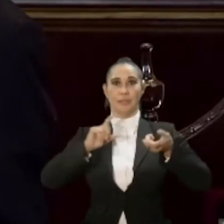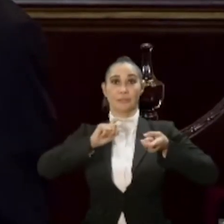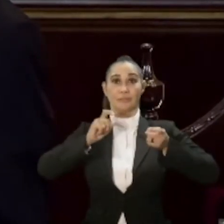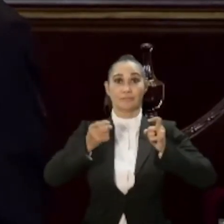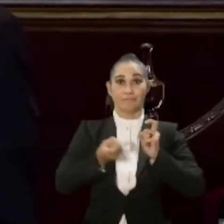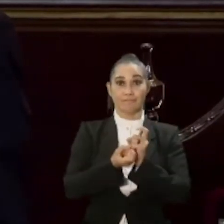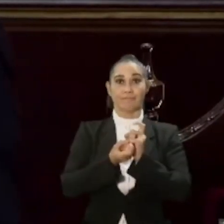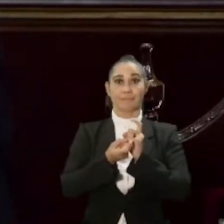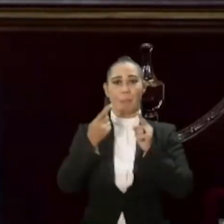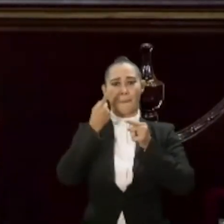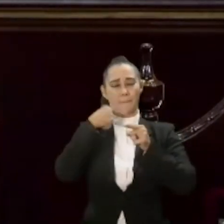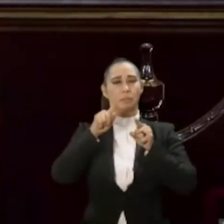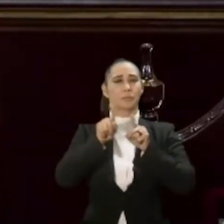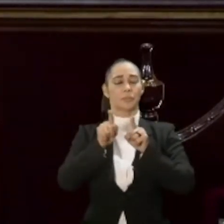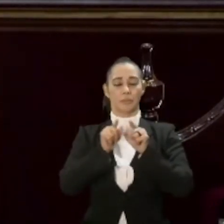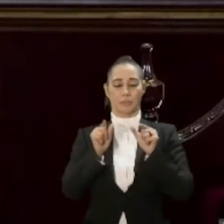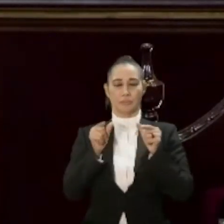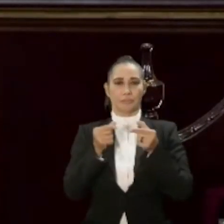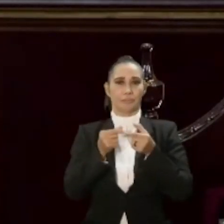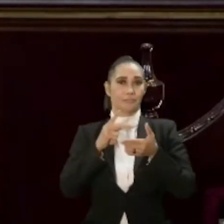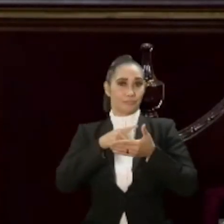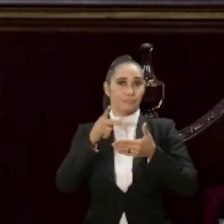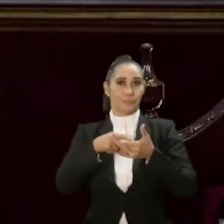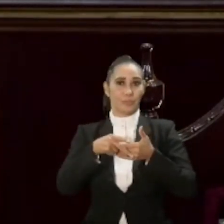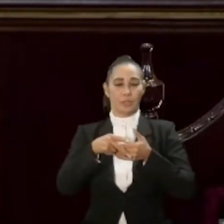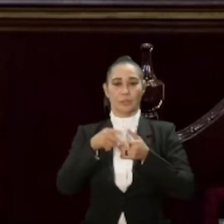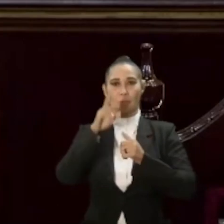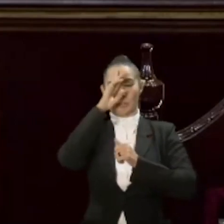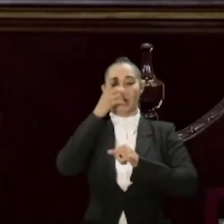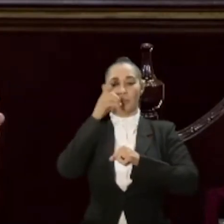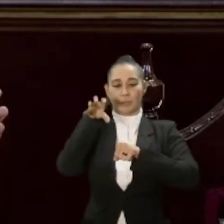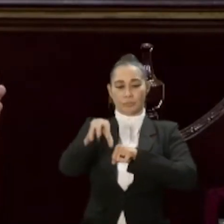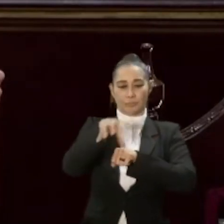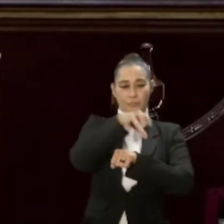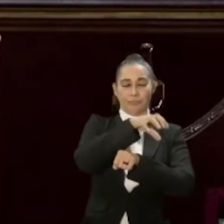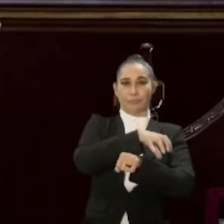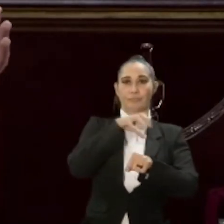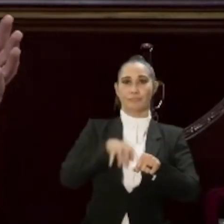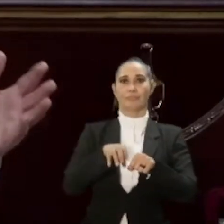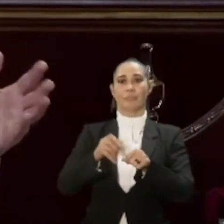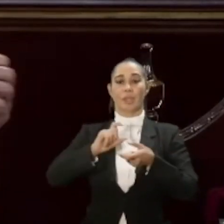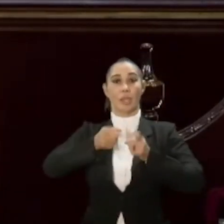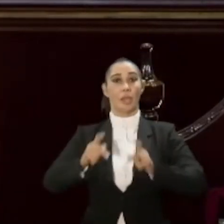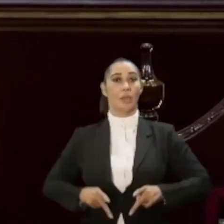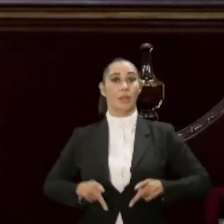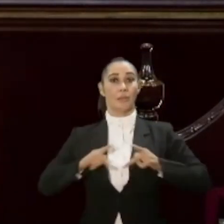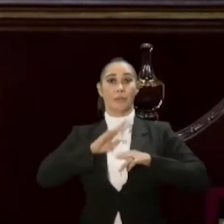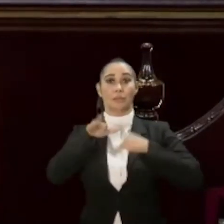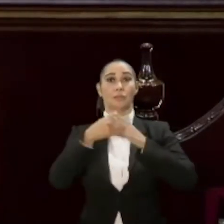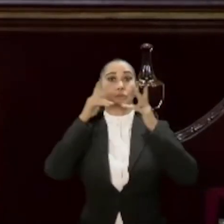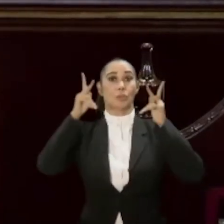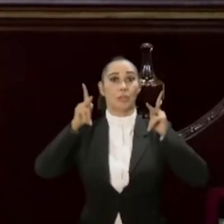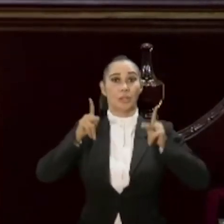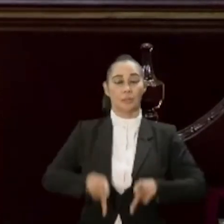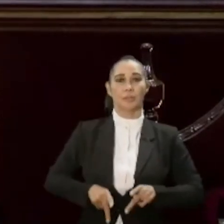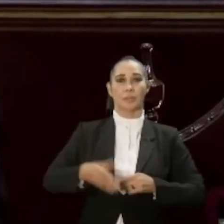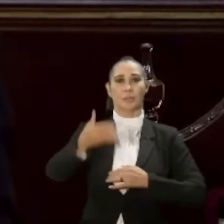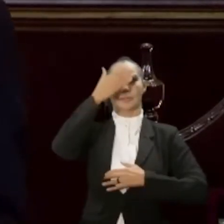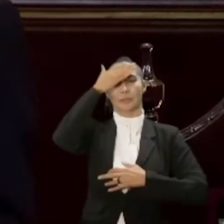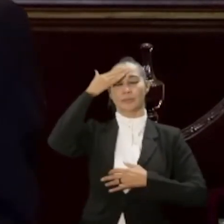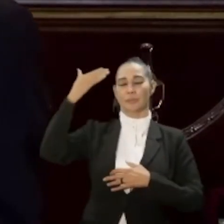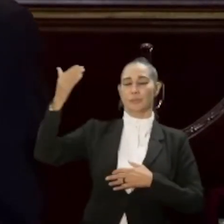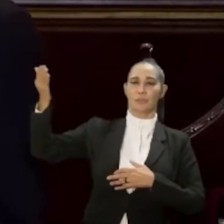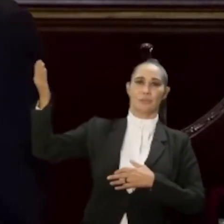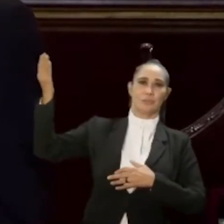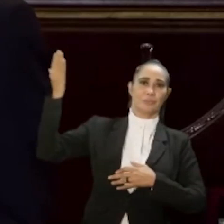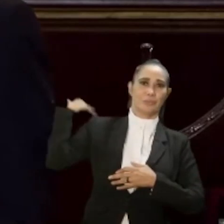pero también pequeños proyectos en todo el país. Muchas de estas obras que cambian la vida de la gente habían sido olvidadas por